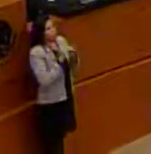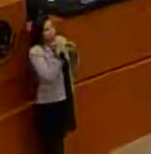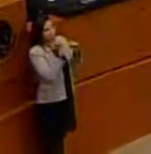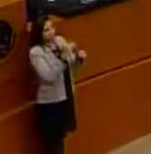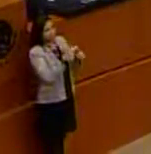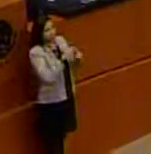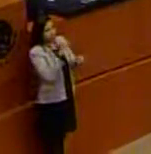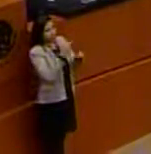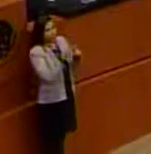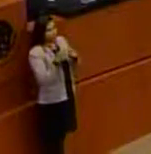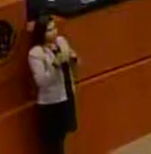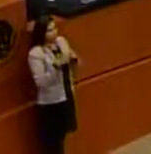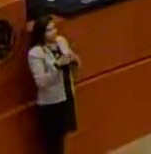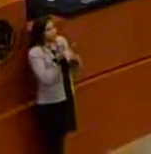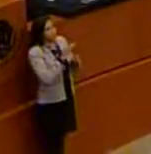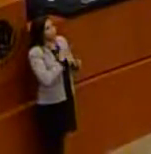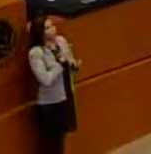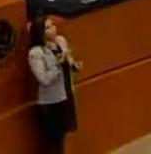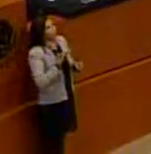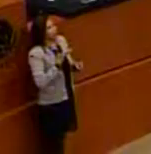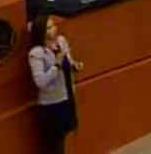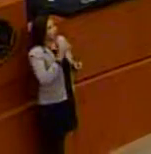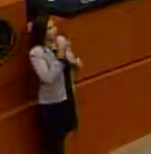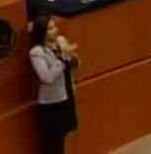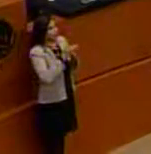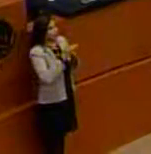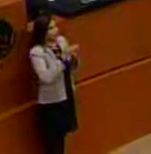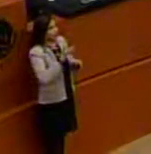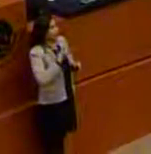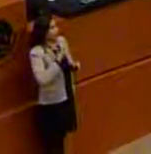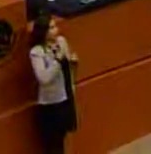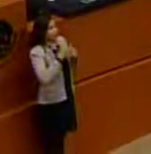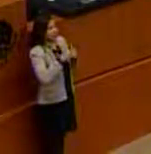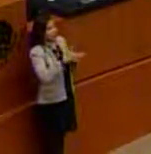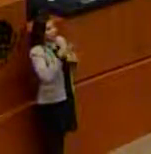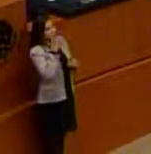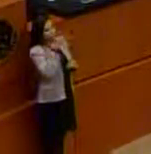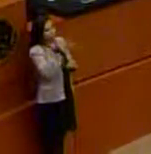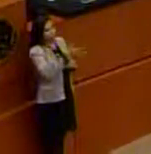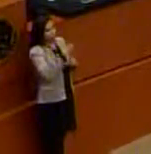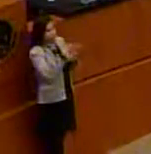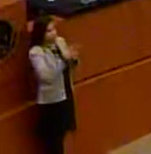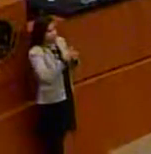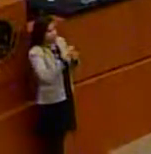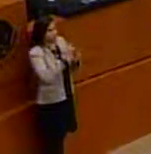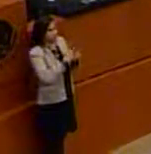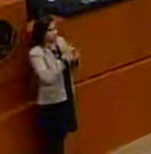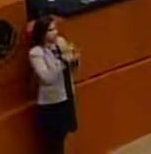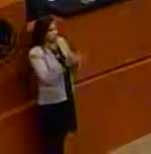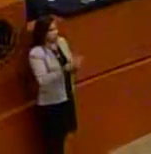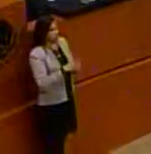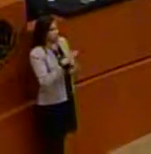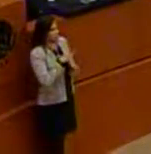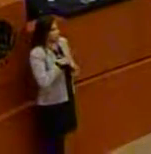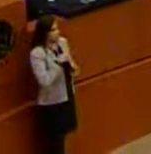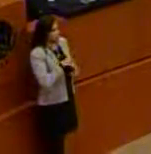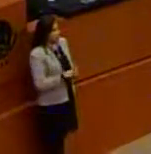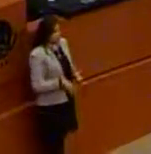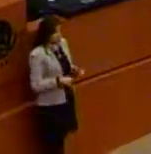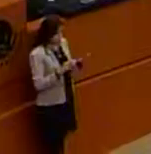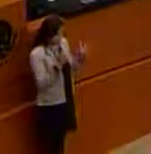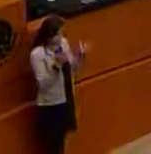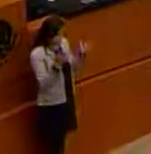en marcha y otras más aquí que seguramente se presentarán en un futuro próximo. Muchas gracias y